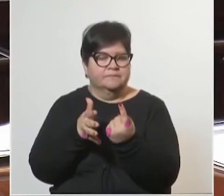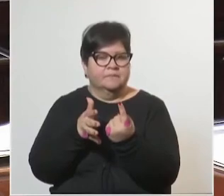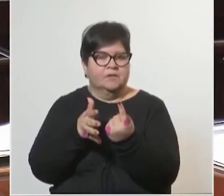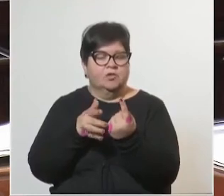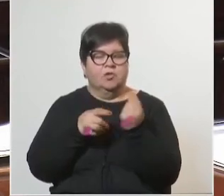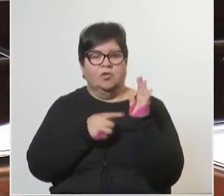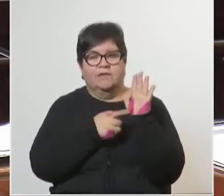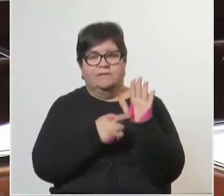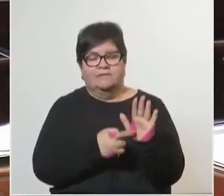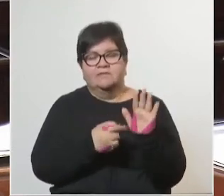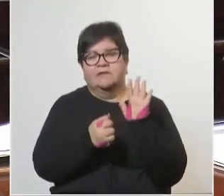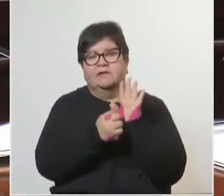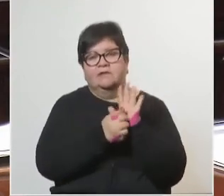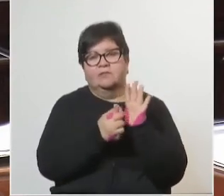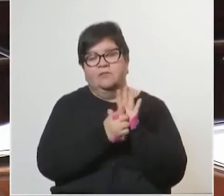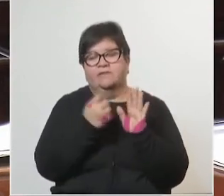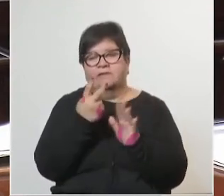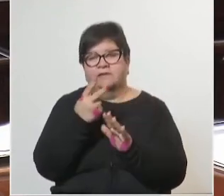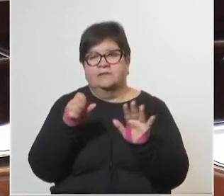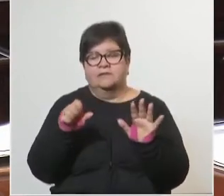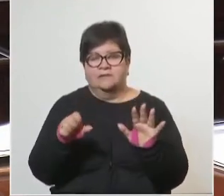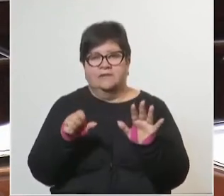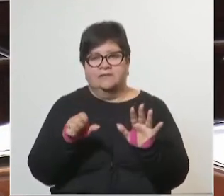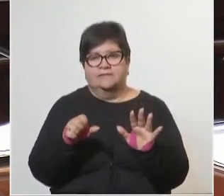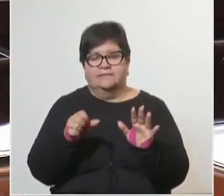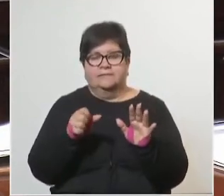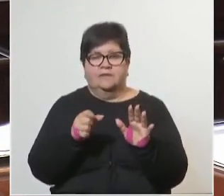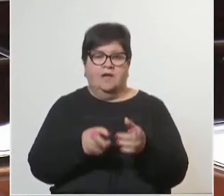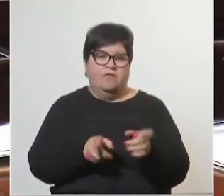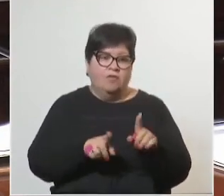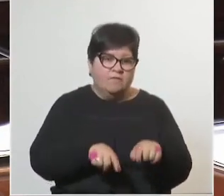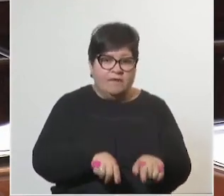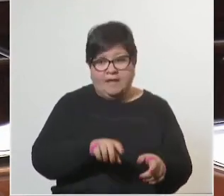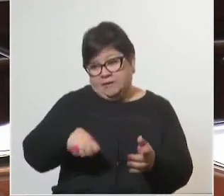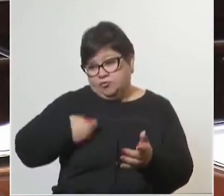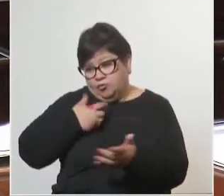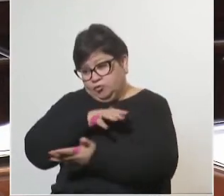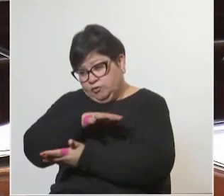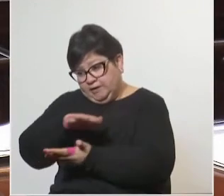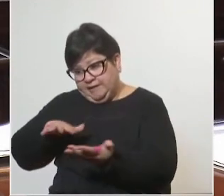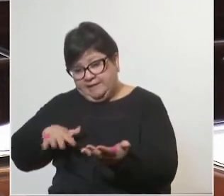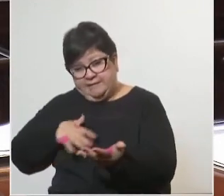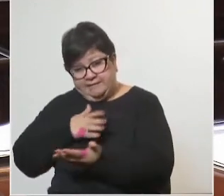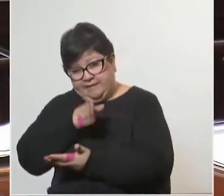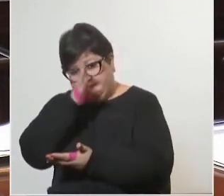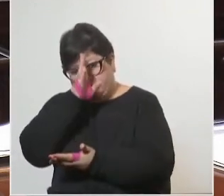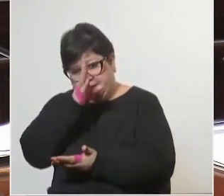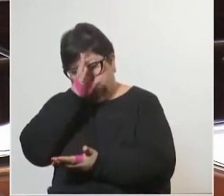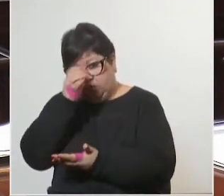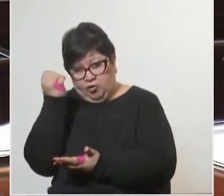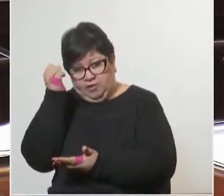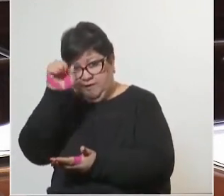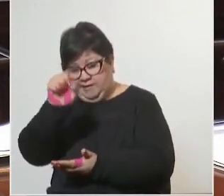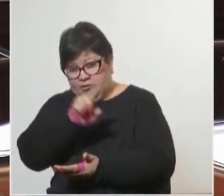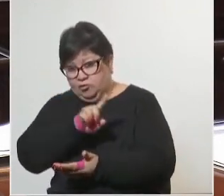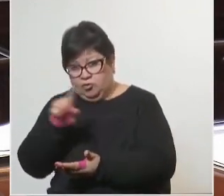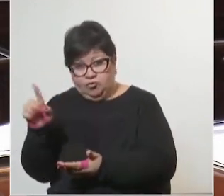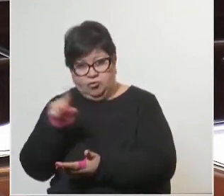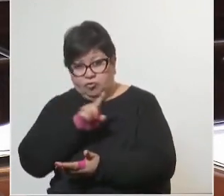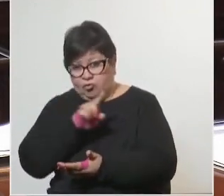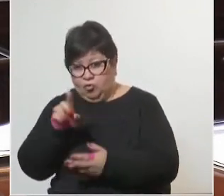artículo 26, la reeducación, la aptitud para el trabajo y la profilaxis del